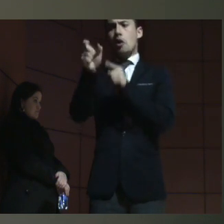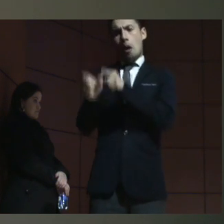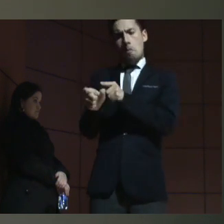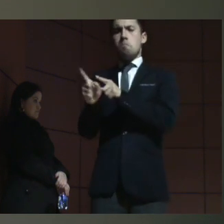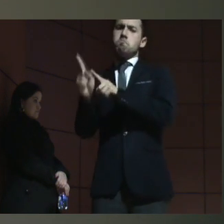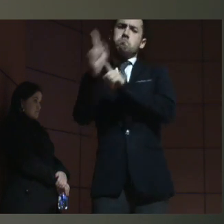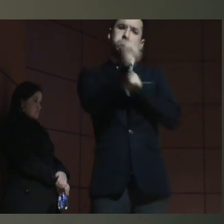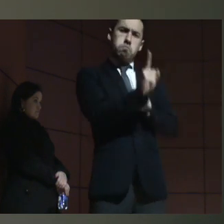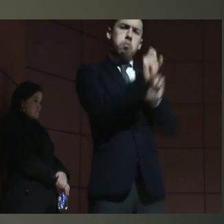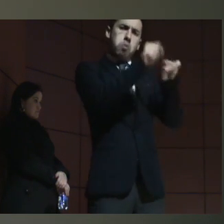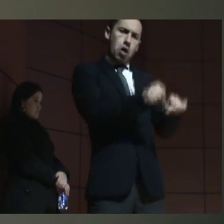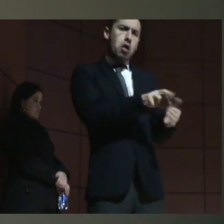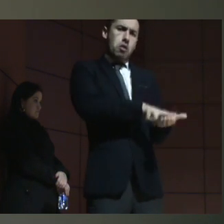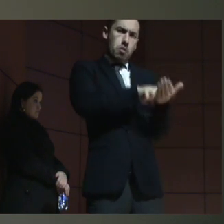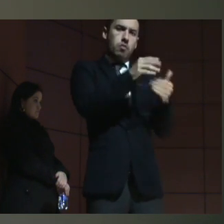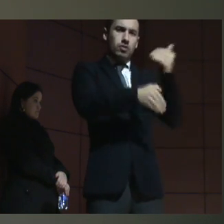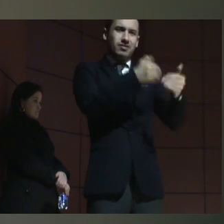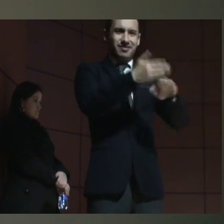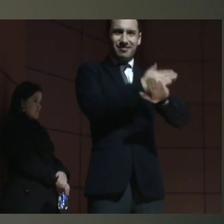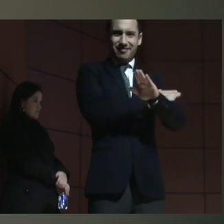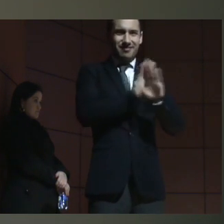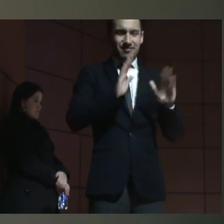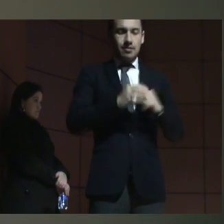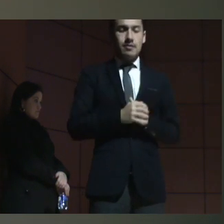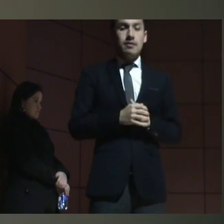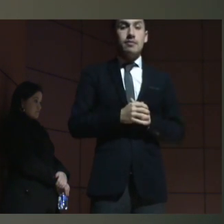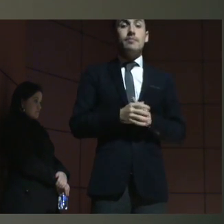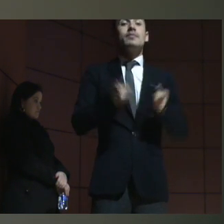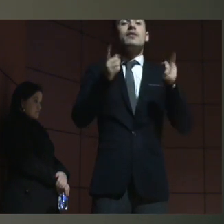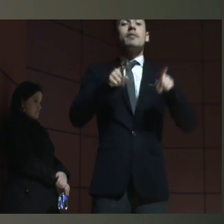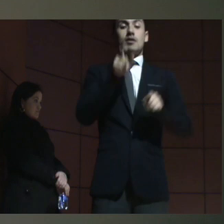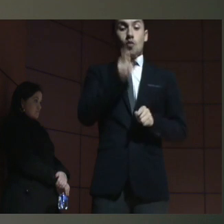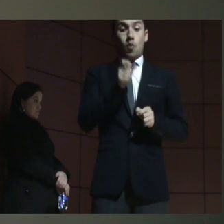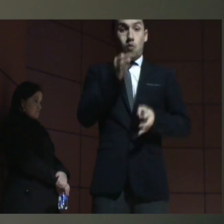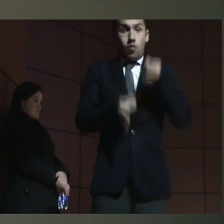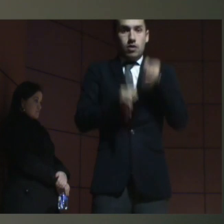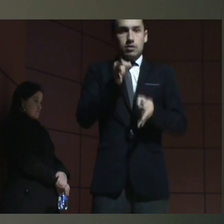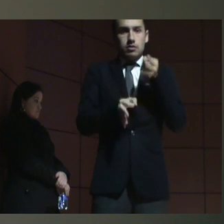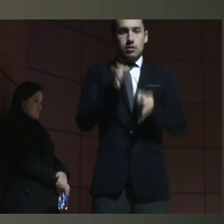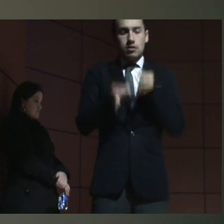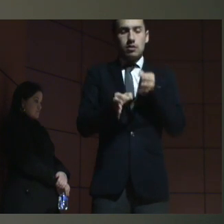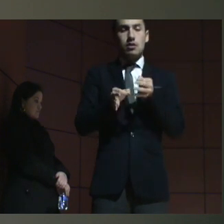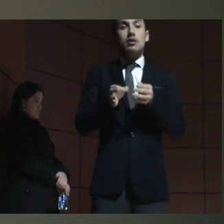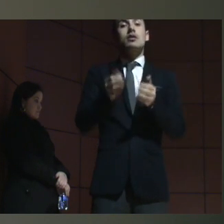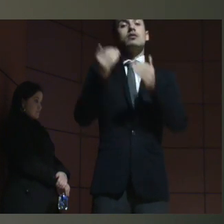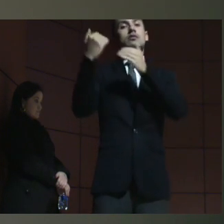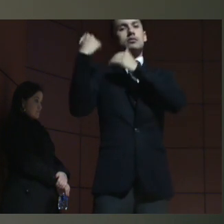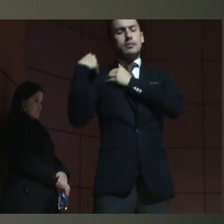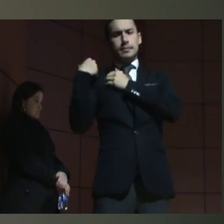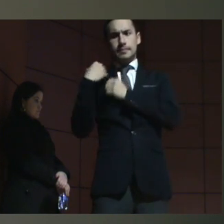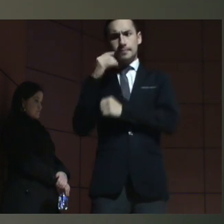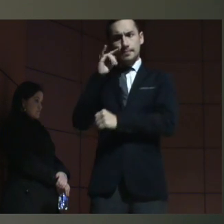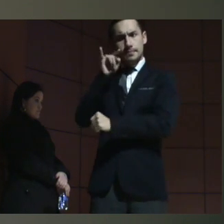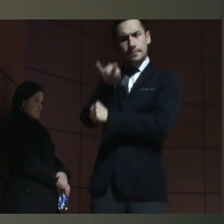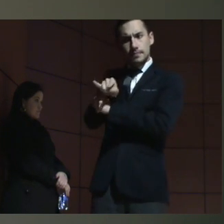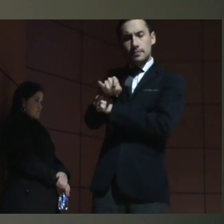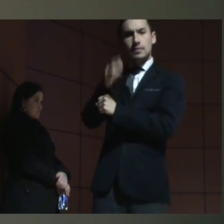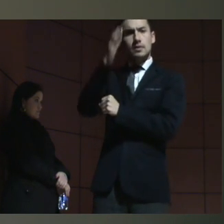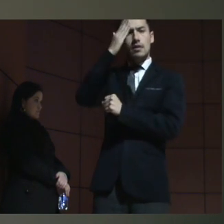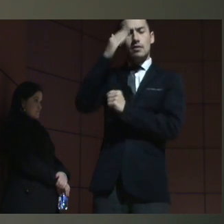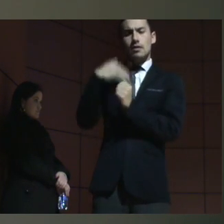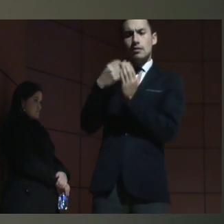por consiguiente también obliga al juez a estar atento y anualmente hacer una valoración